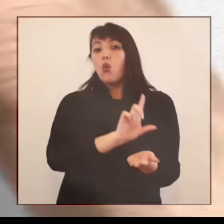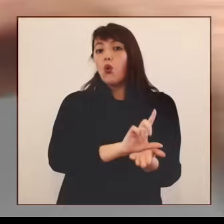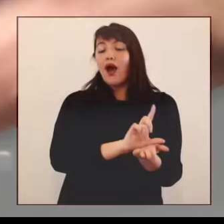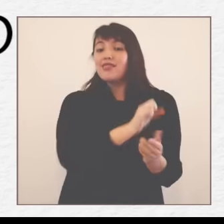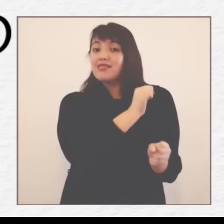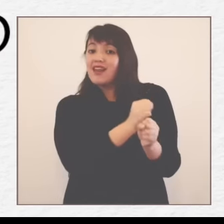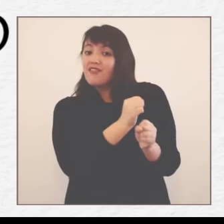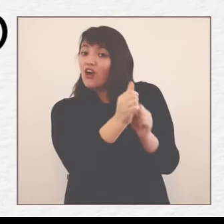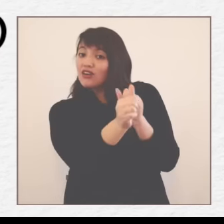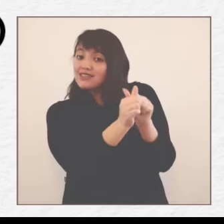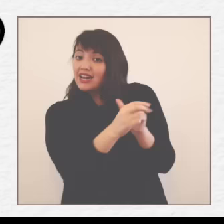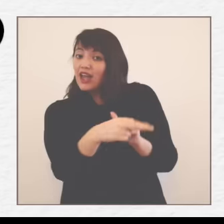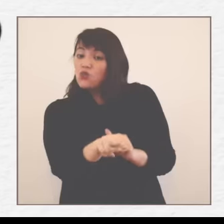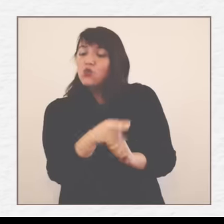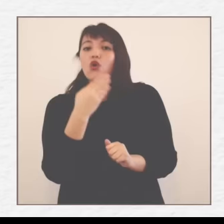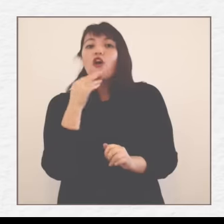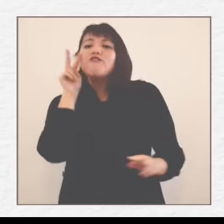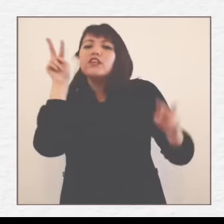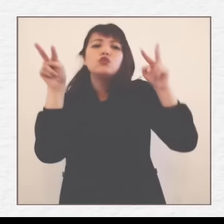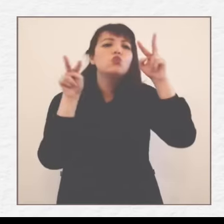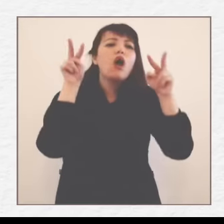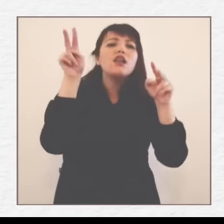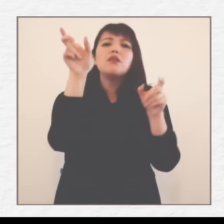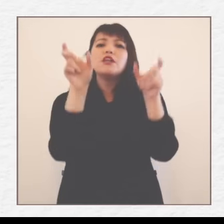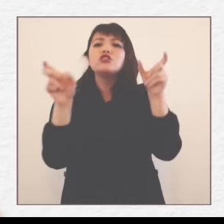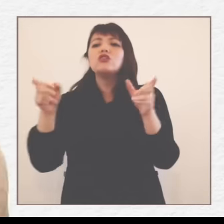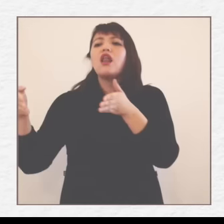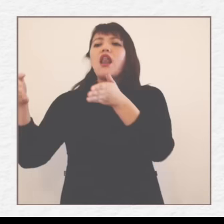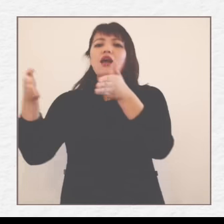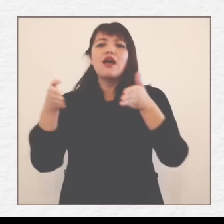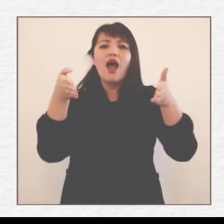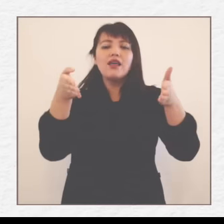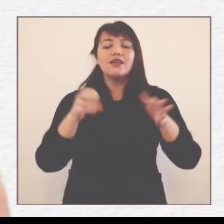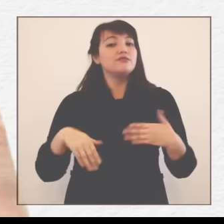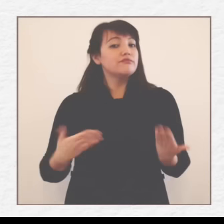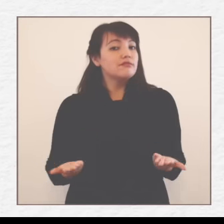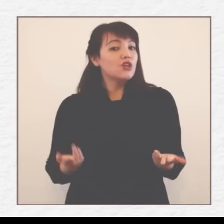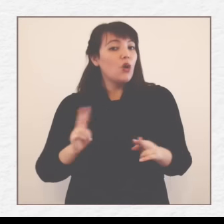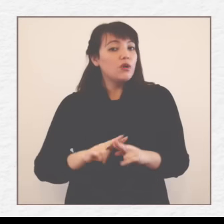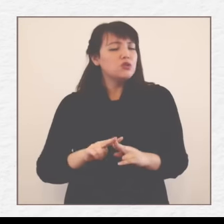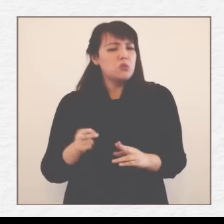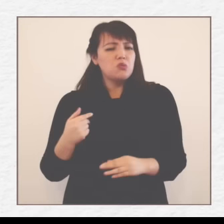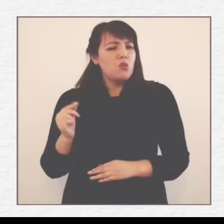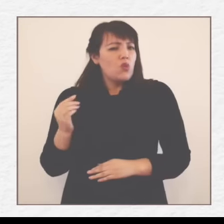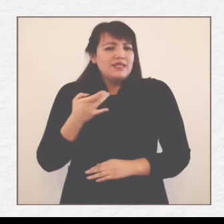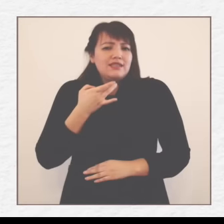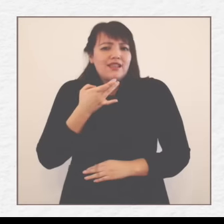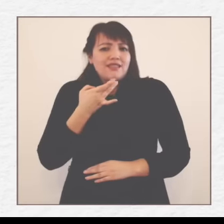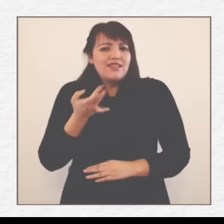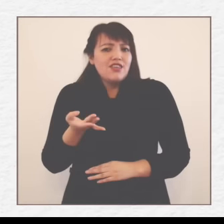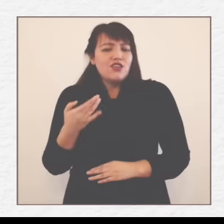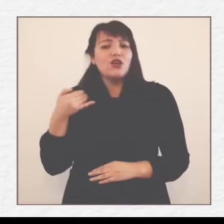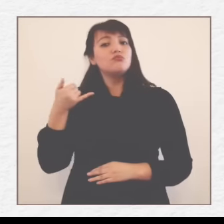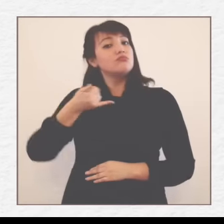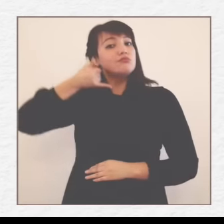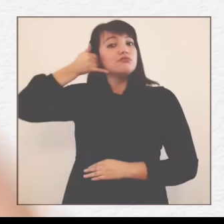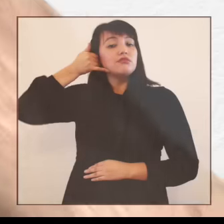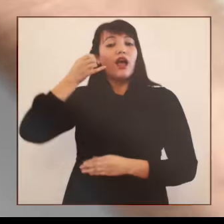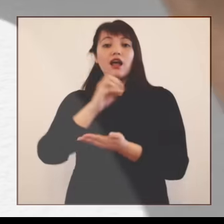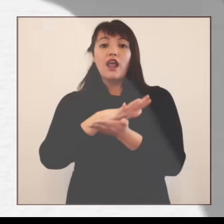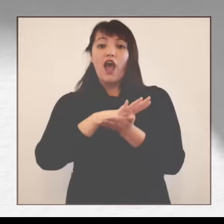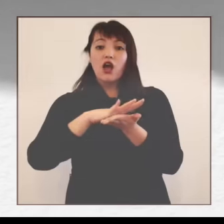de trabajo o simplemente si los visualizas en la vía pública. ¿Cómo hacerlo? Muy sencillo, a través de la línea